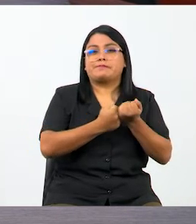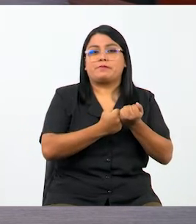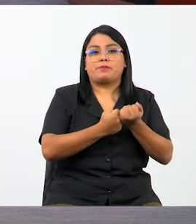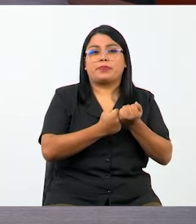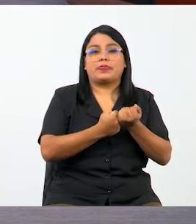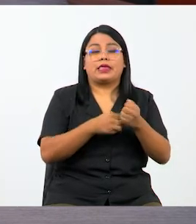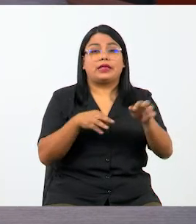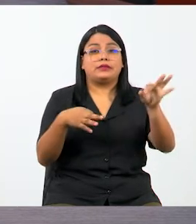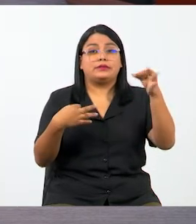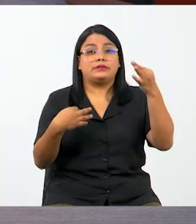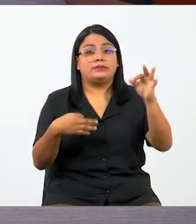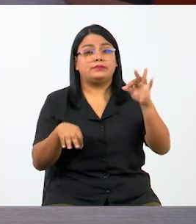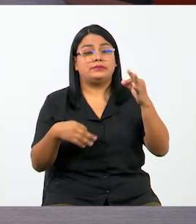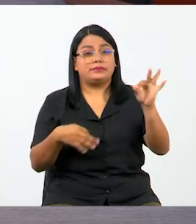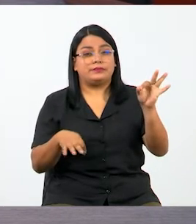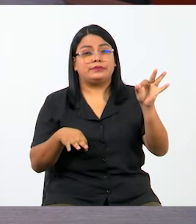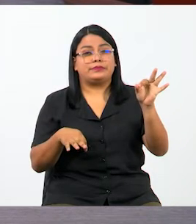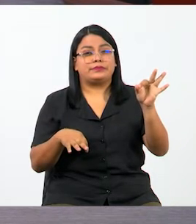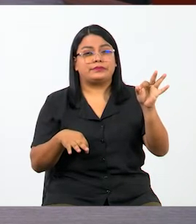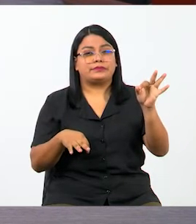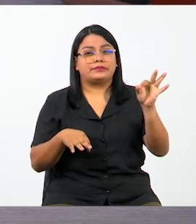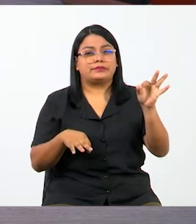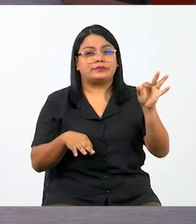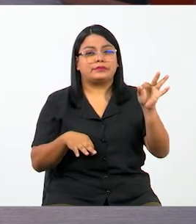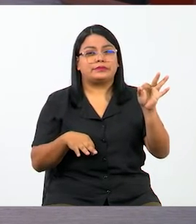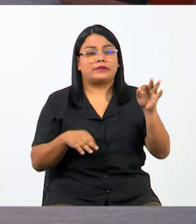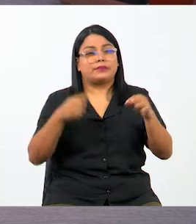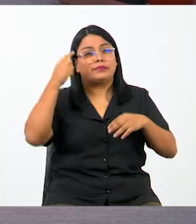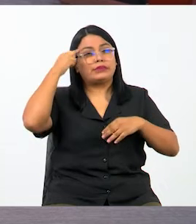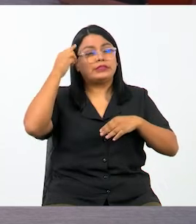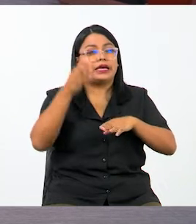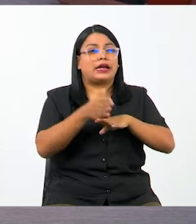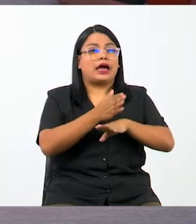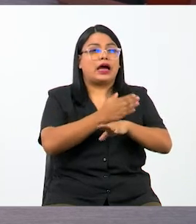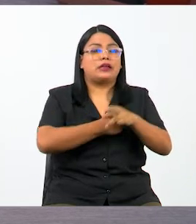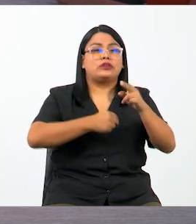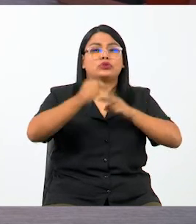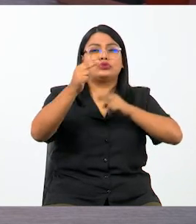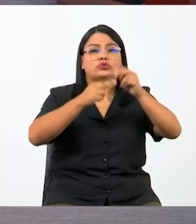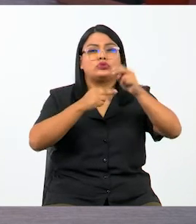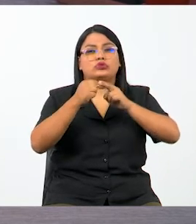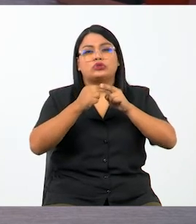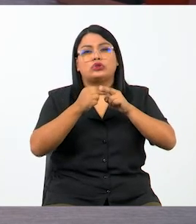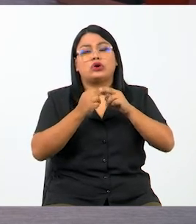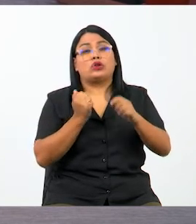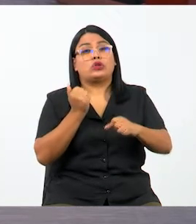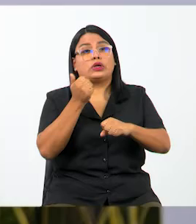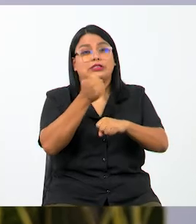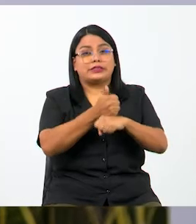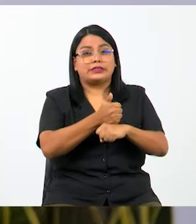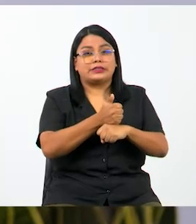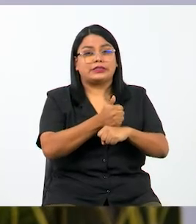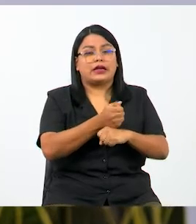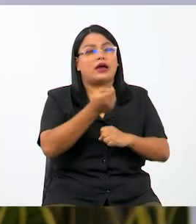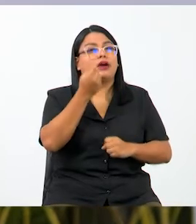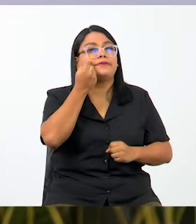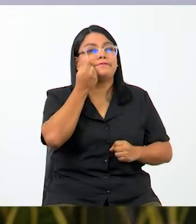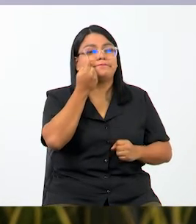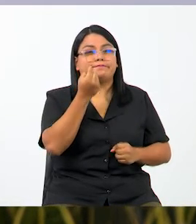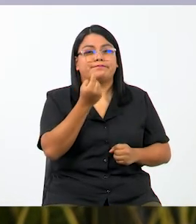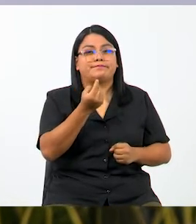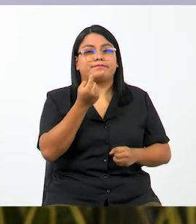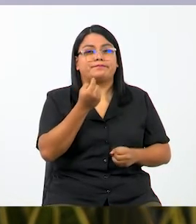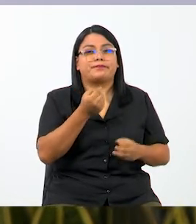páginas que corresponden a la anticipación, la construcción y la consolidación, encontraremos también